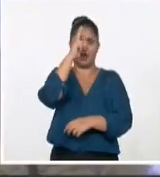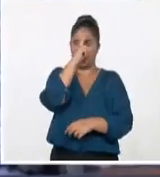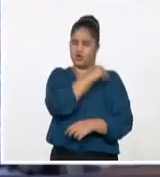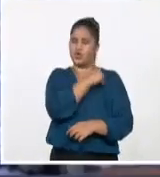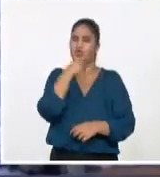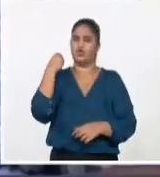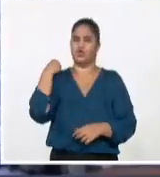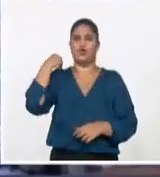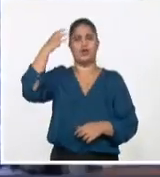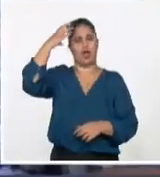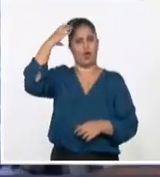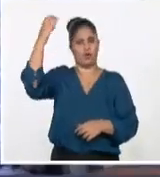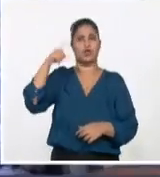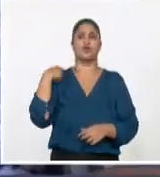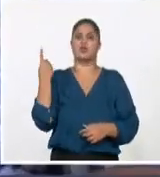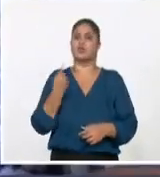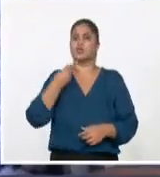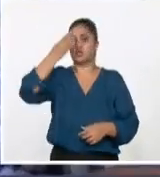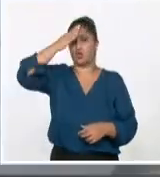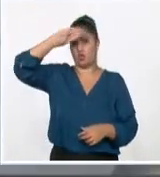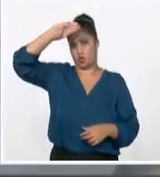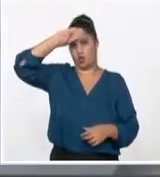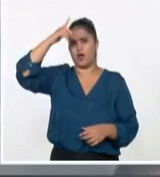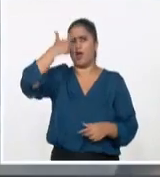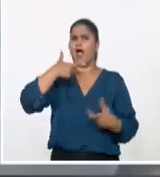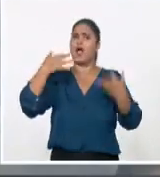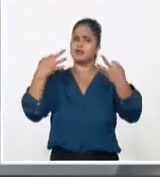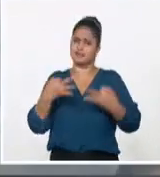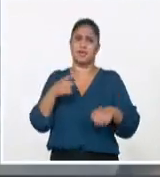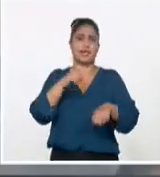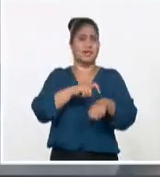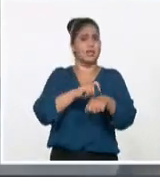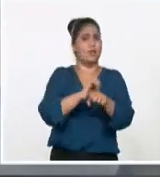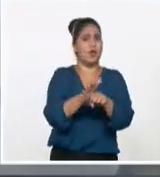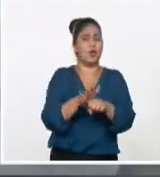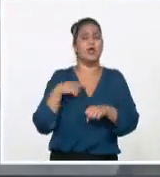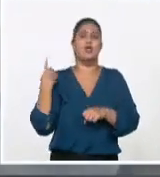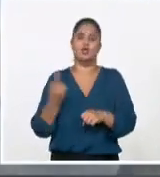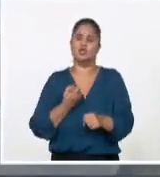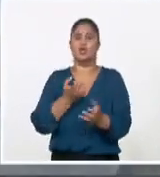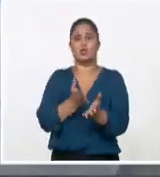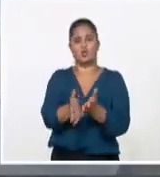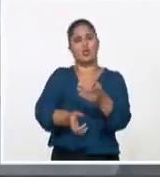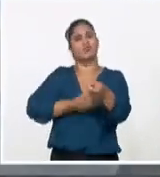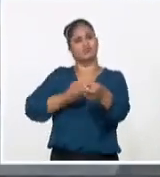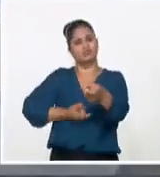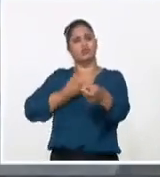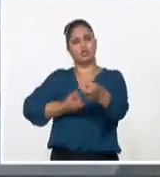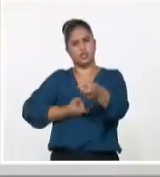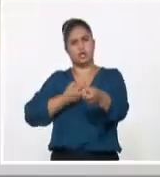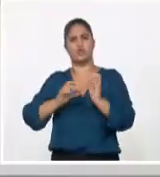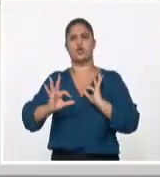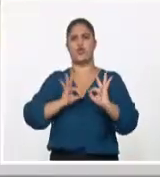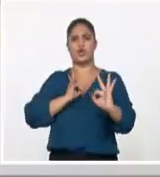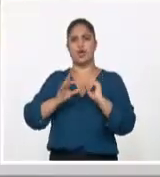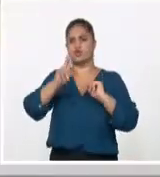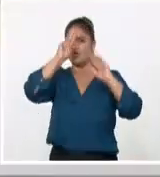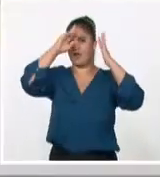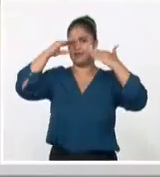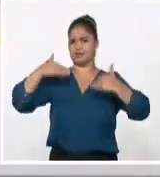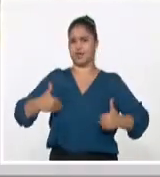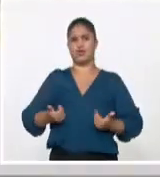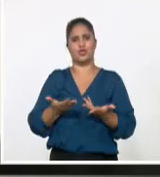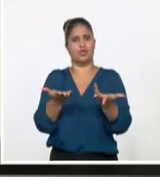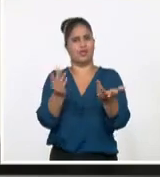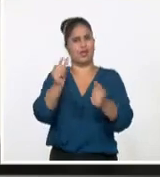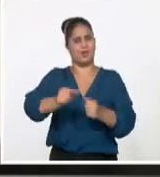salud como el nuestro, que en tiempos de pandemia apuesta por la inmunización de los cubanos. Desde